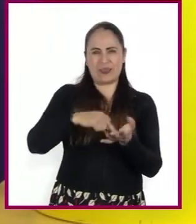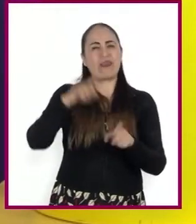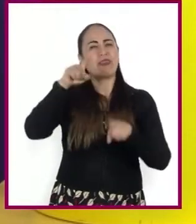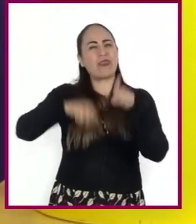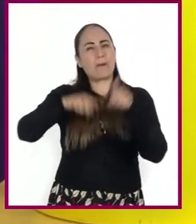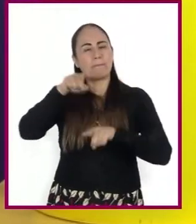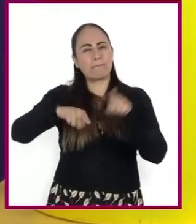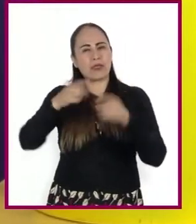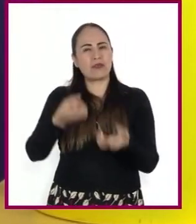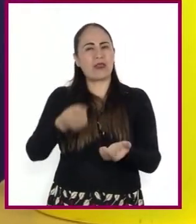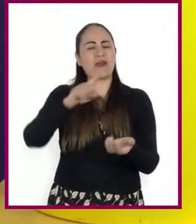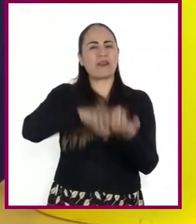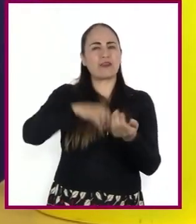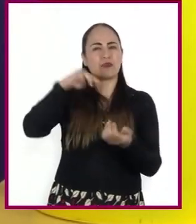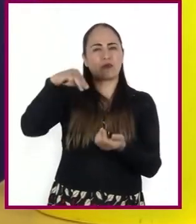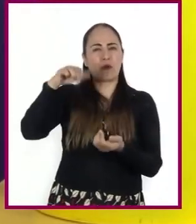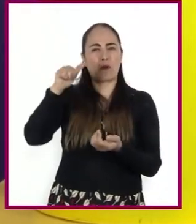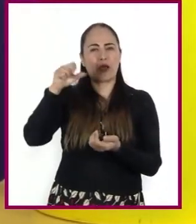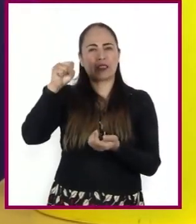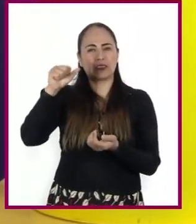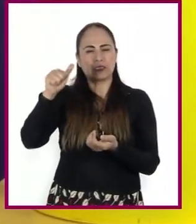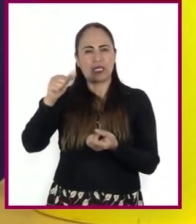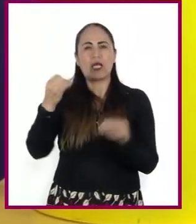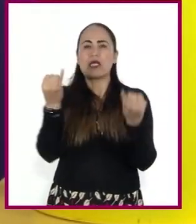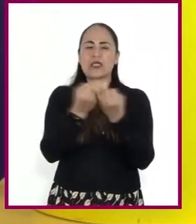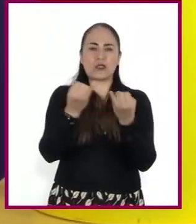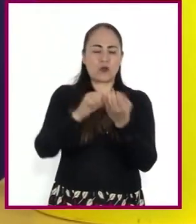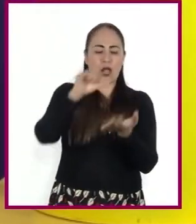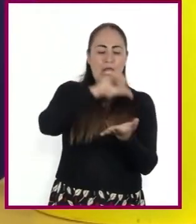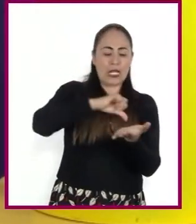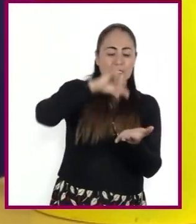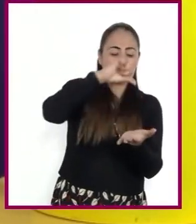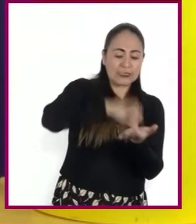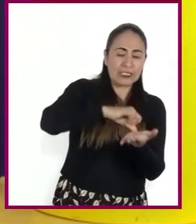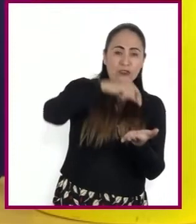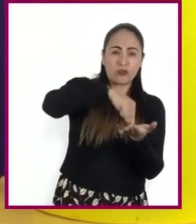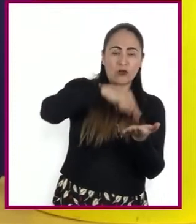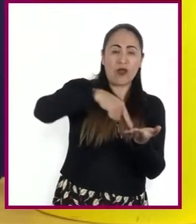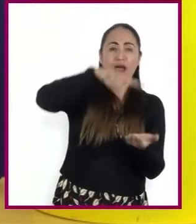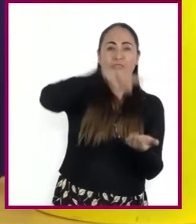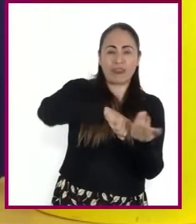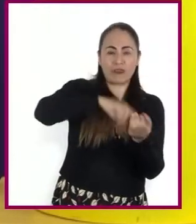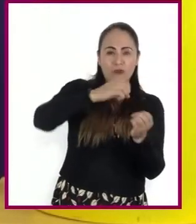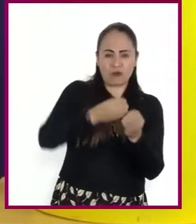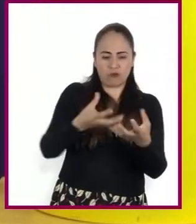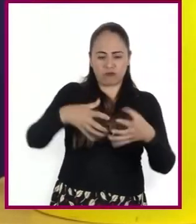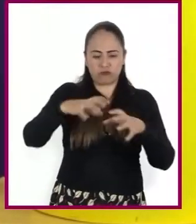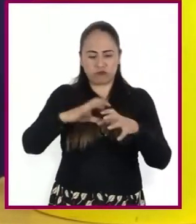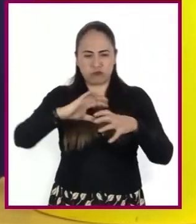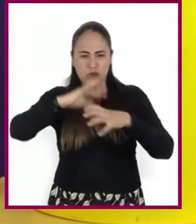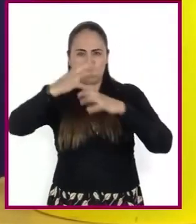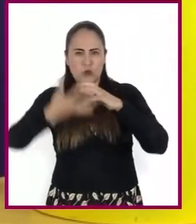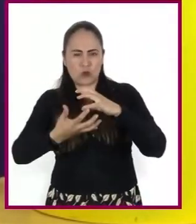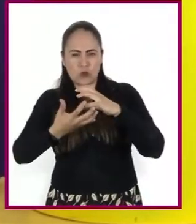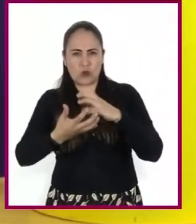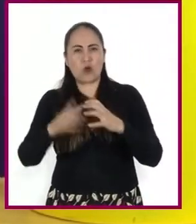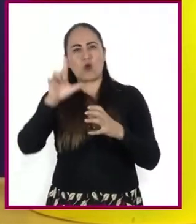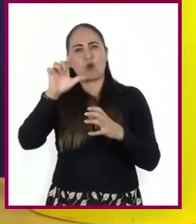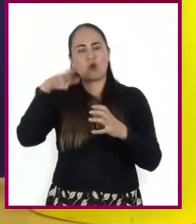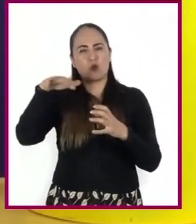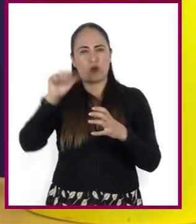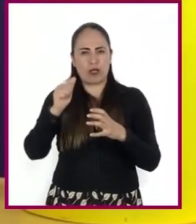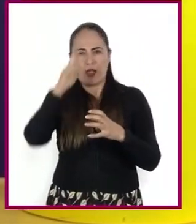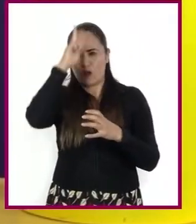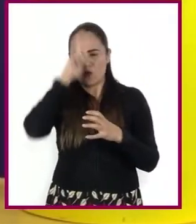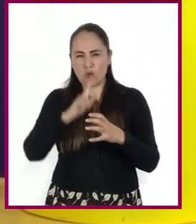depende de las masas de los objetos y su distancia desde el centro de las masas. Y como la Luna es más pequeña, su fuerza de